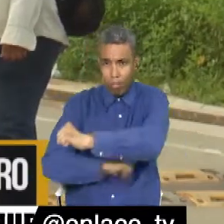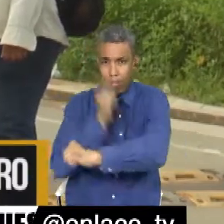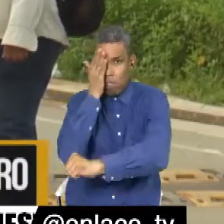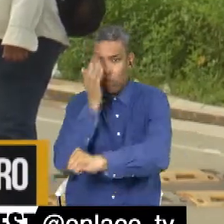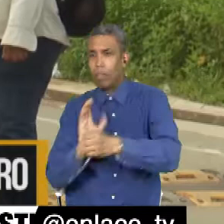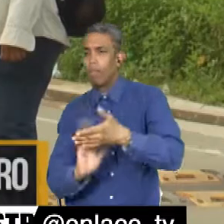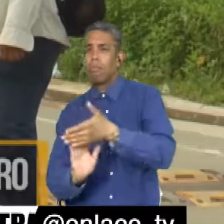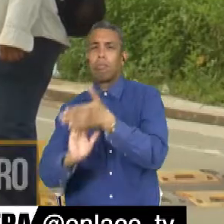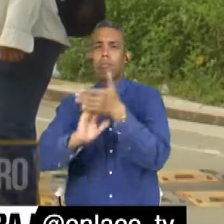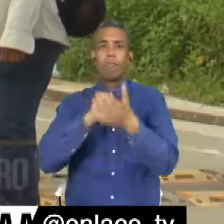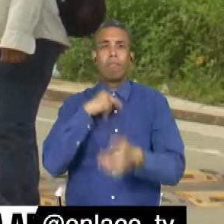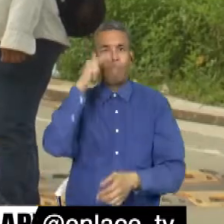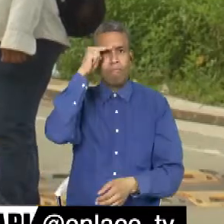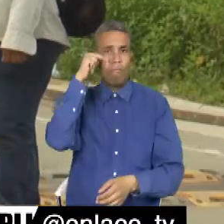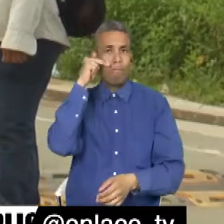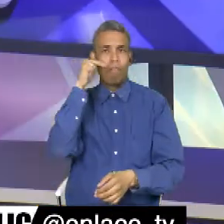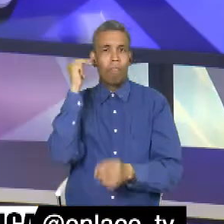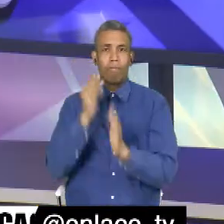para Enlace Noticias.